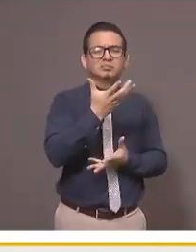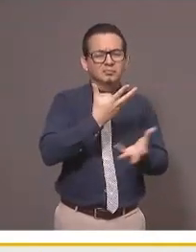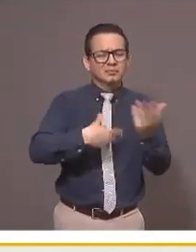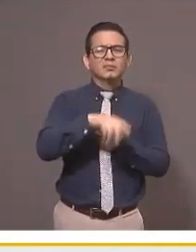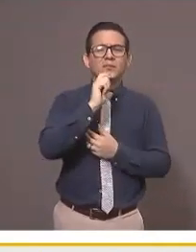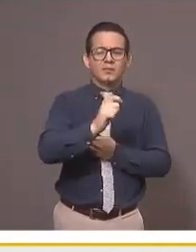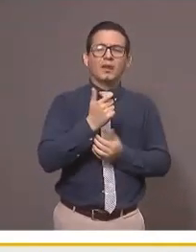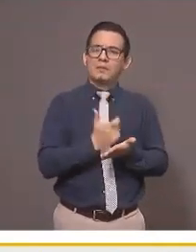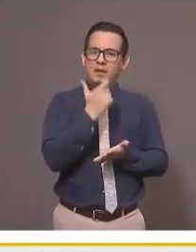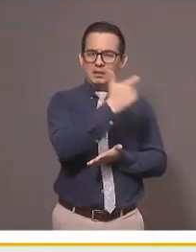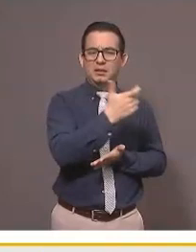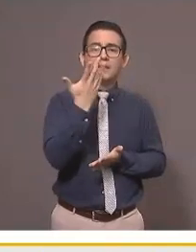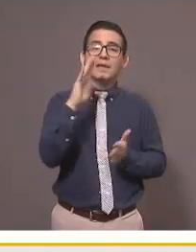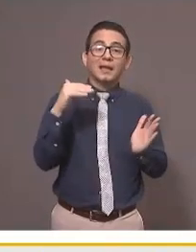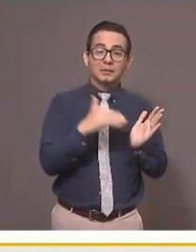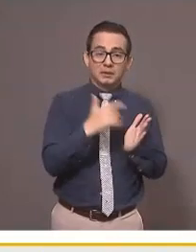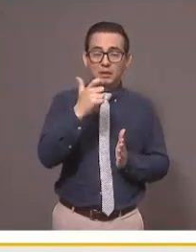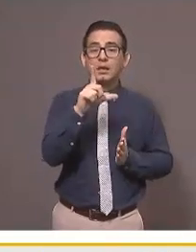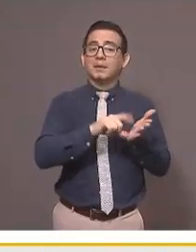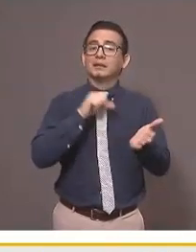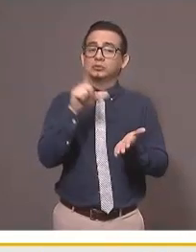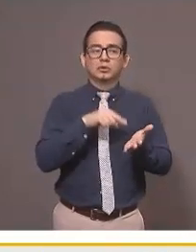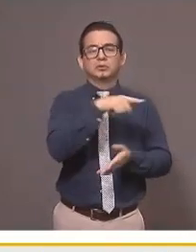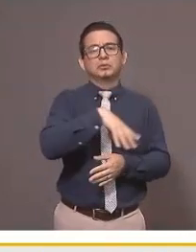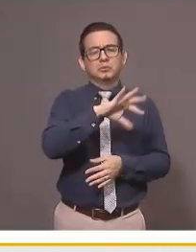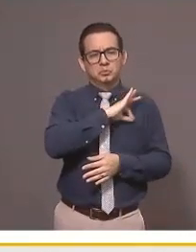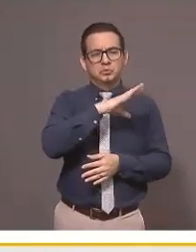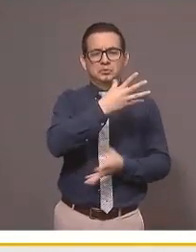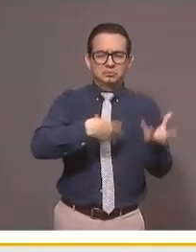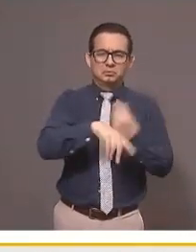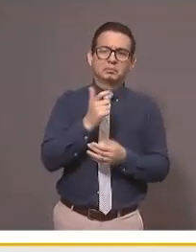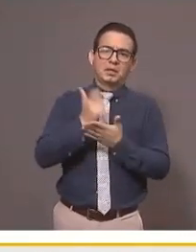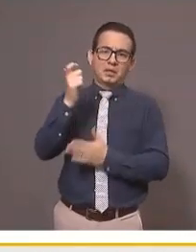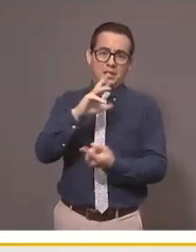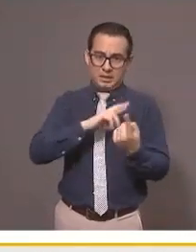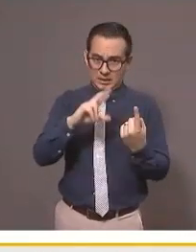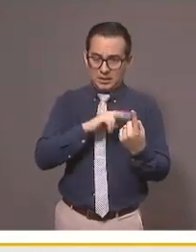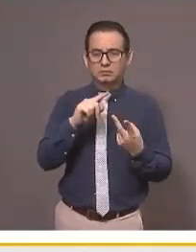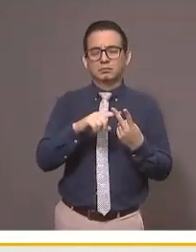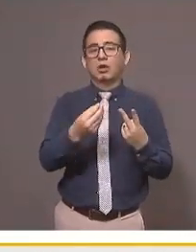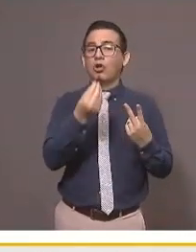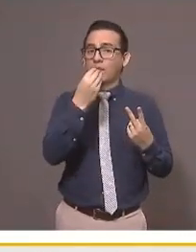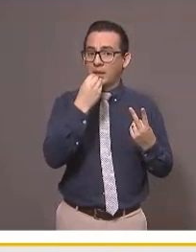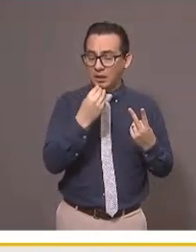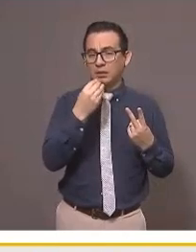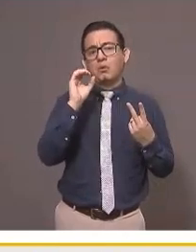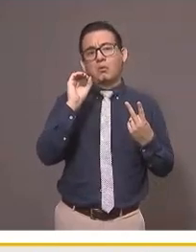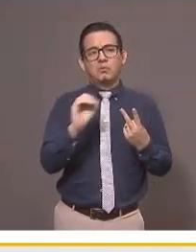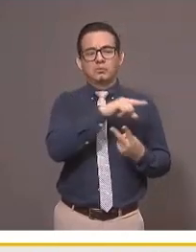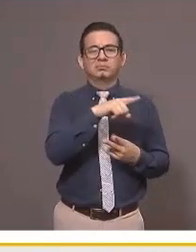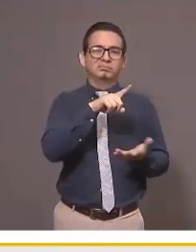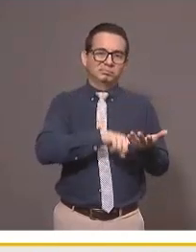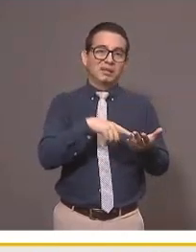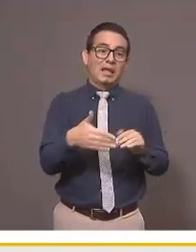subsidio de 10 mil pesos mensuales para que puedan pagar su renta sus alimentos mientras se liberan